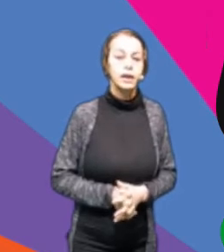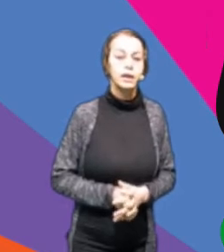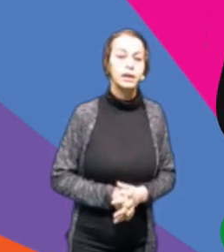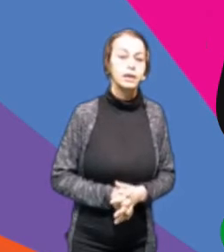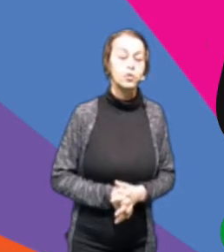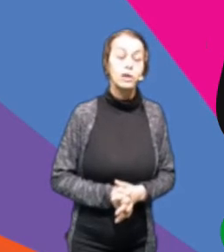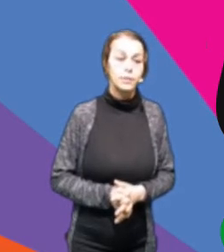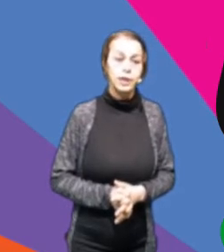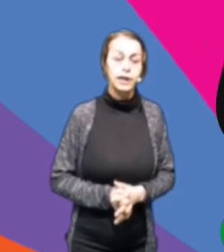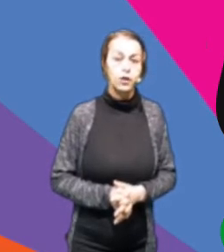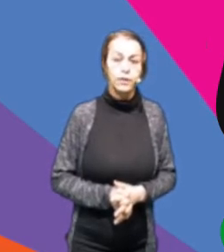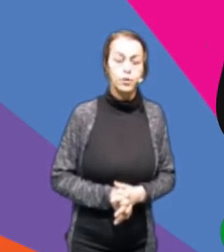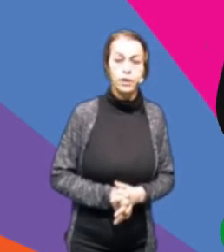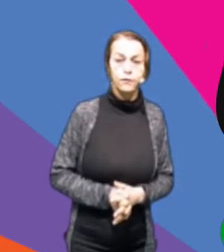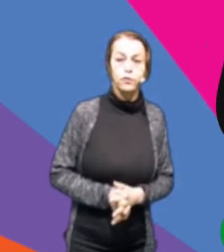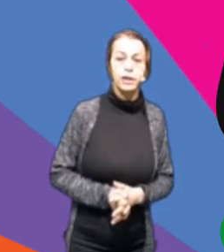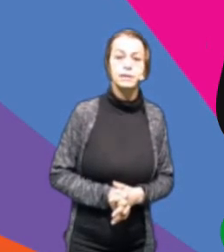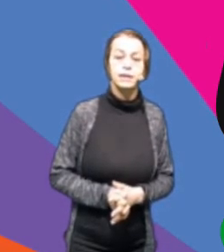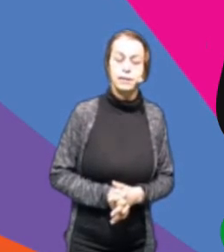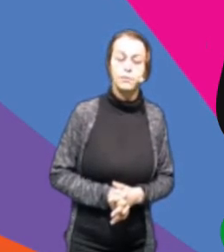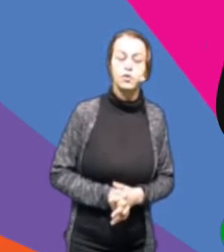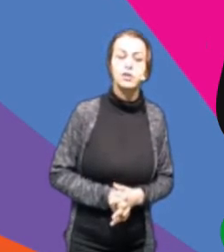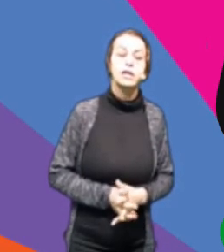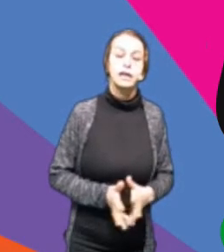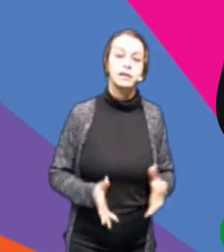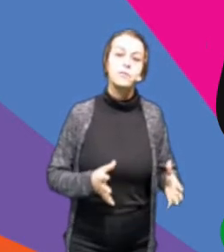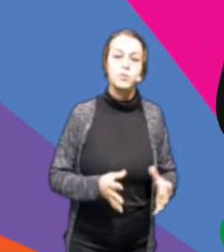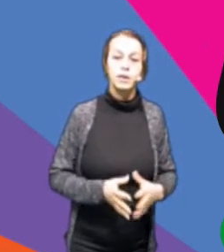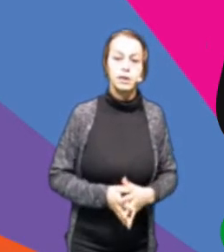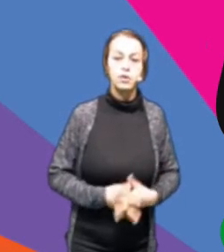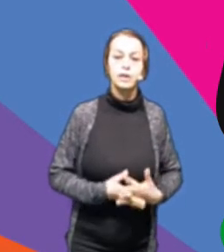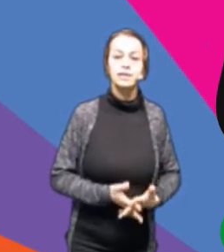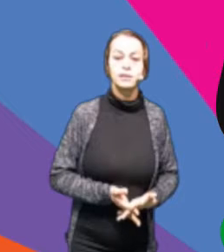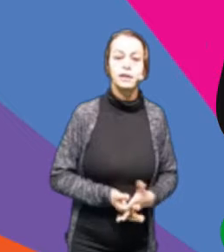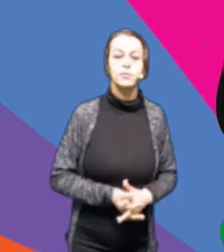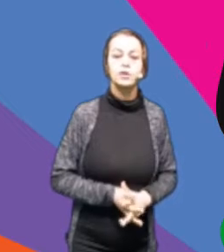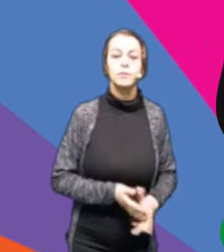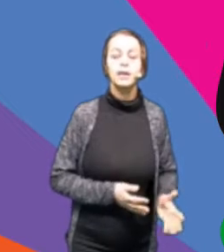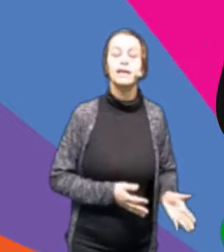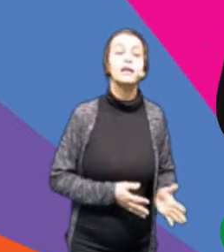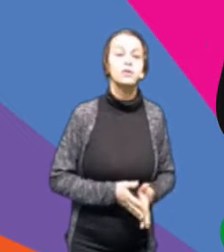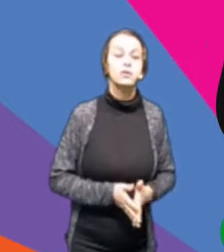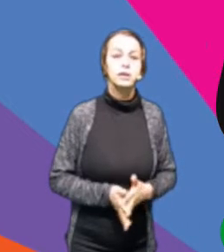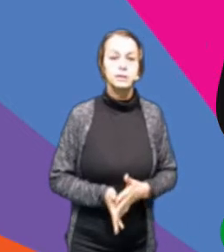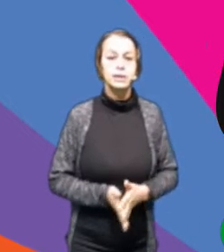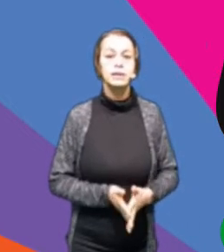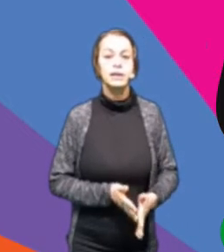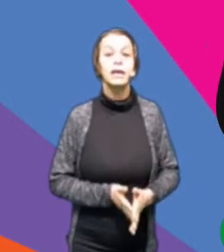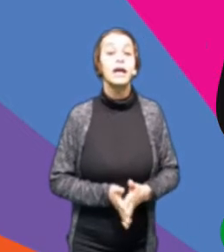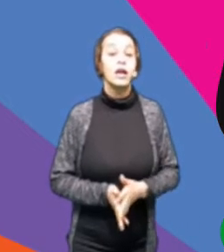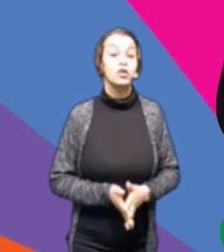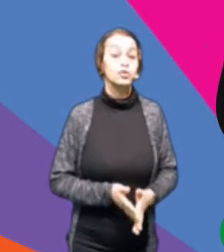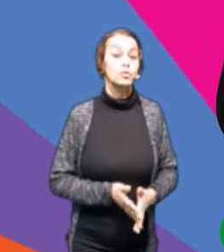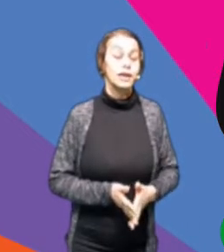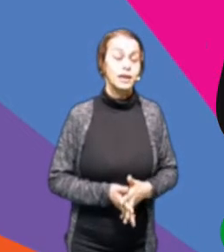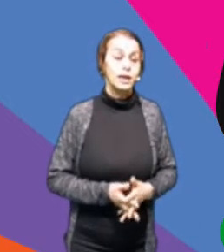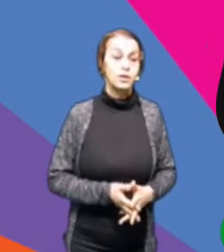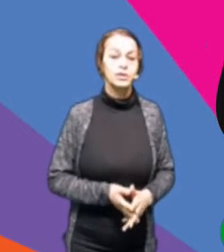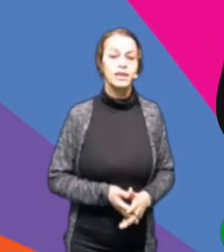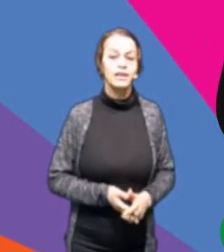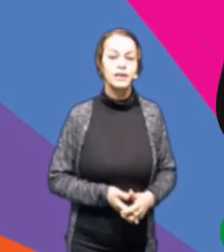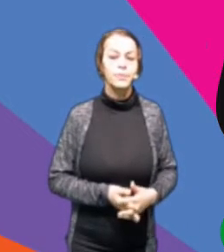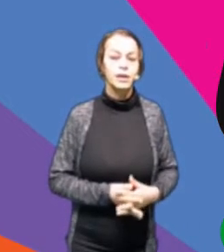de ninguna manera lo vemos de afuera. Estamos metidos y sentimos también el dolor que sienten los ucranianos